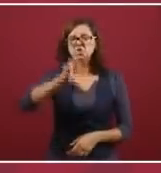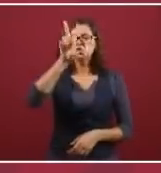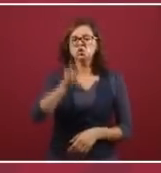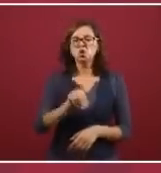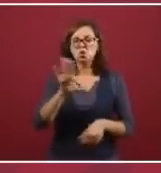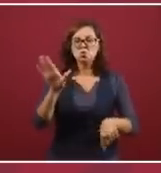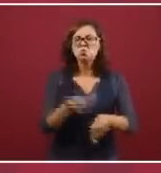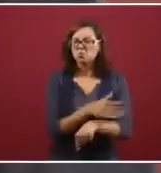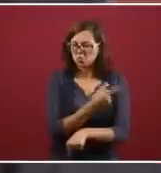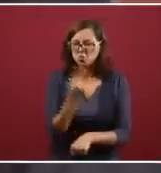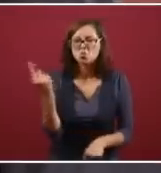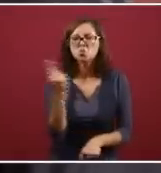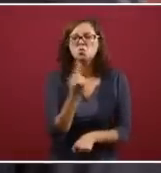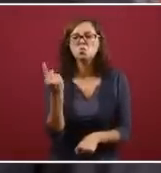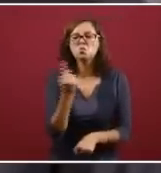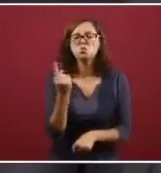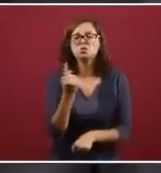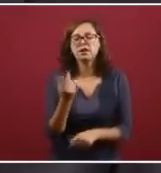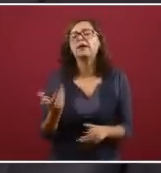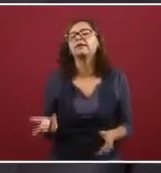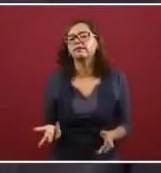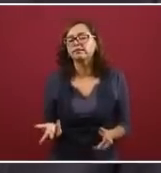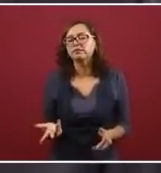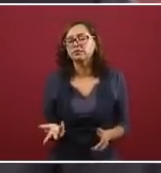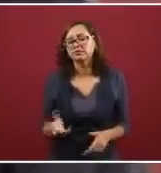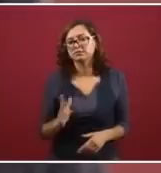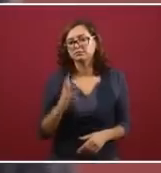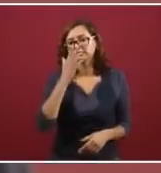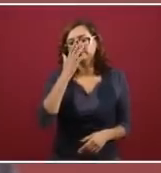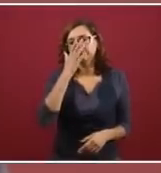procesos? Porque considero